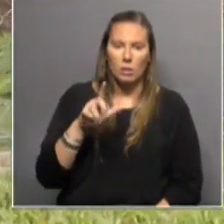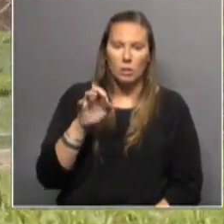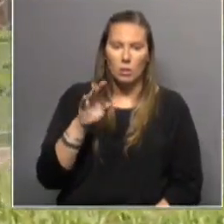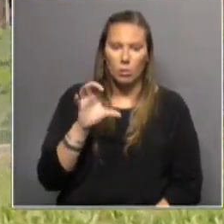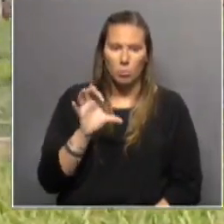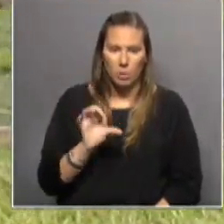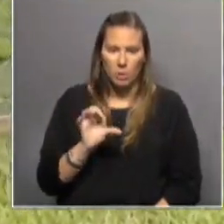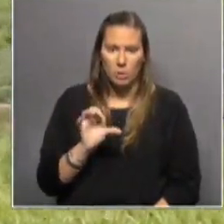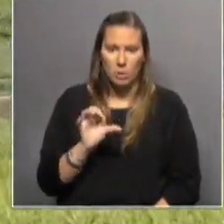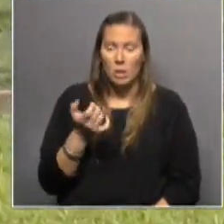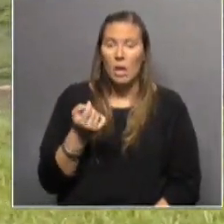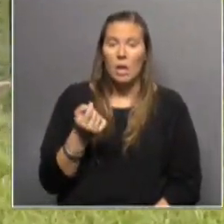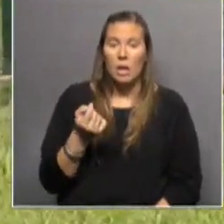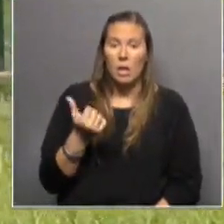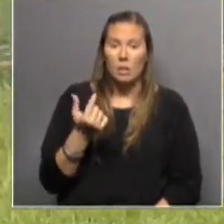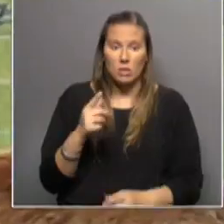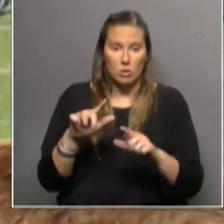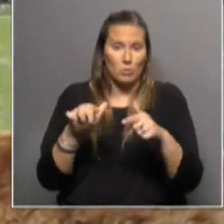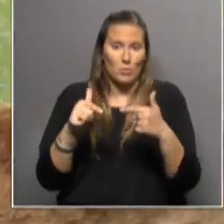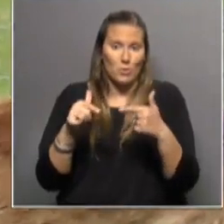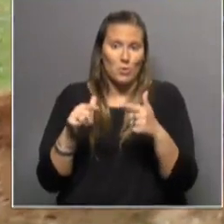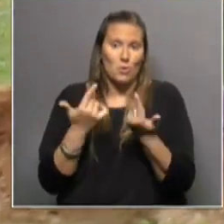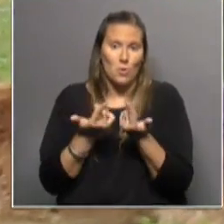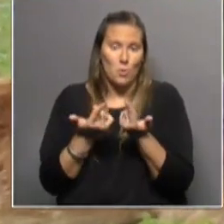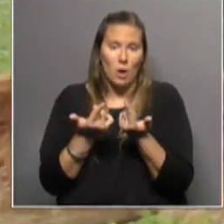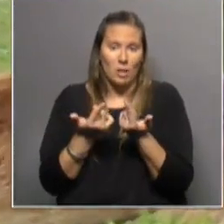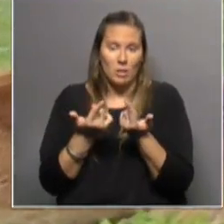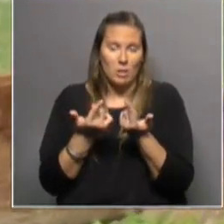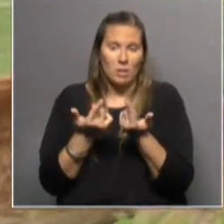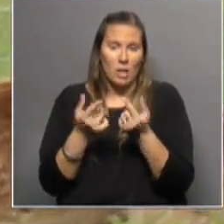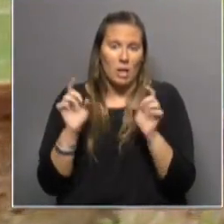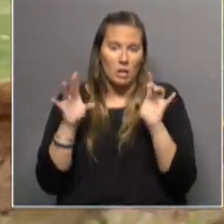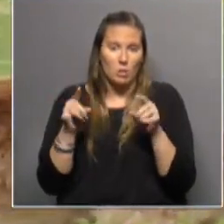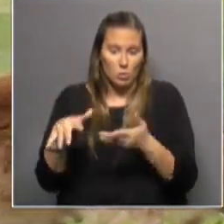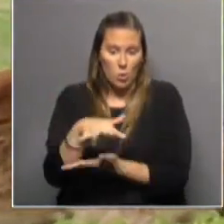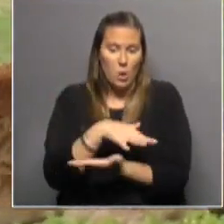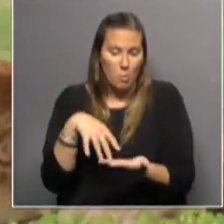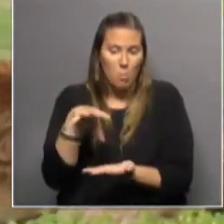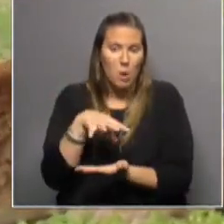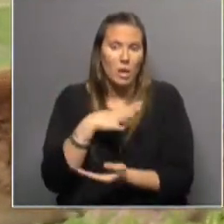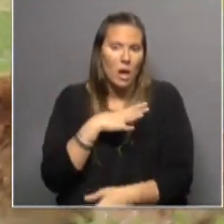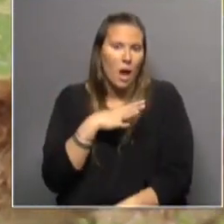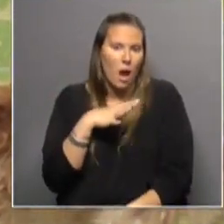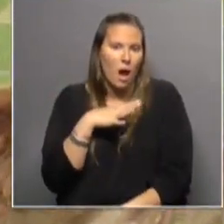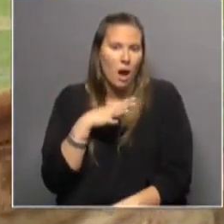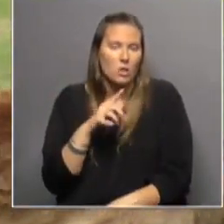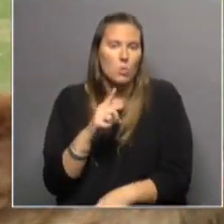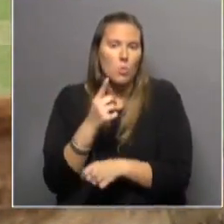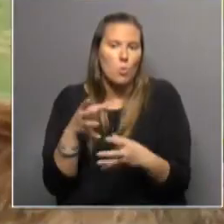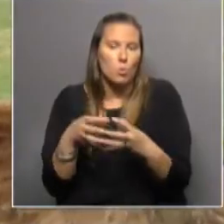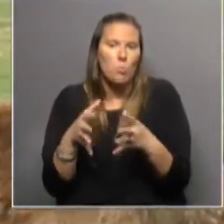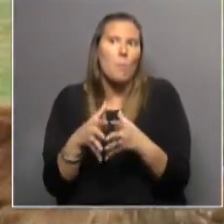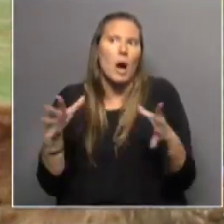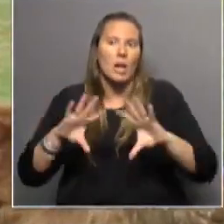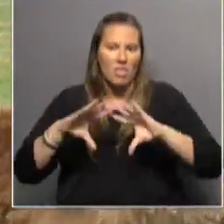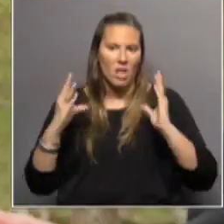que está prácticamente extinto en la naturaleza. Y nosotros en Uruguay, acá en el parque Legoc, tenemos uno de los grupos más grandes